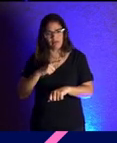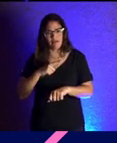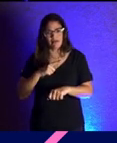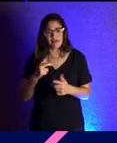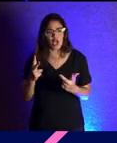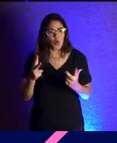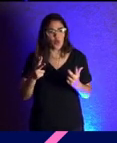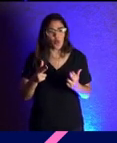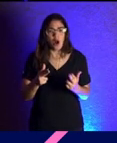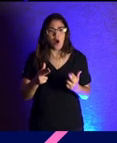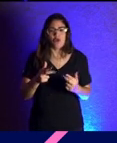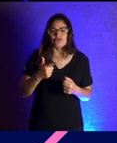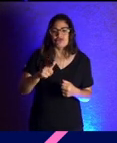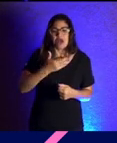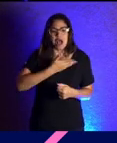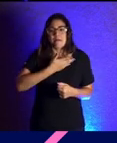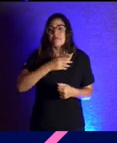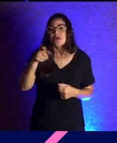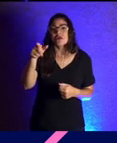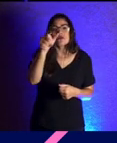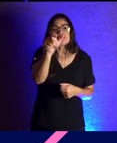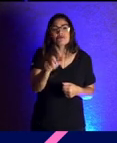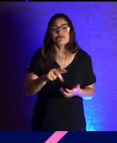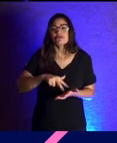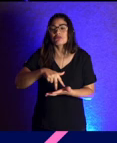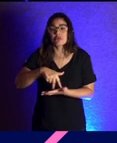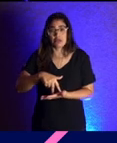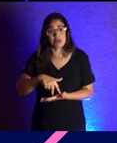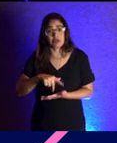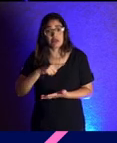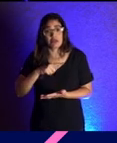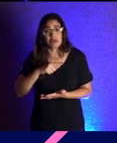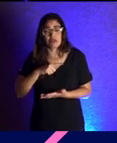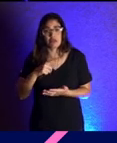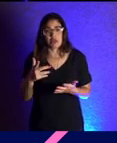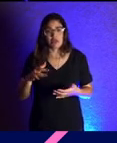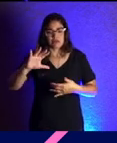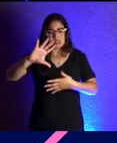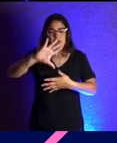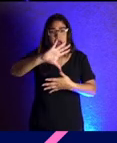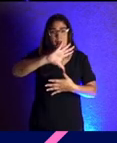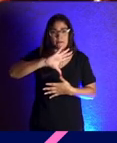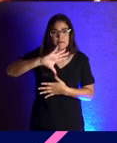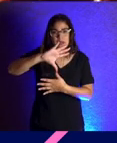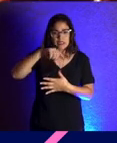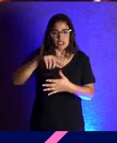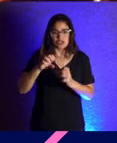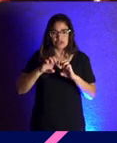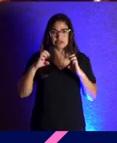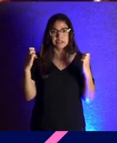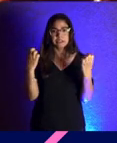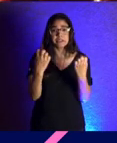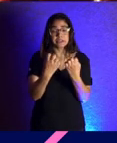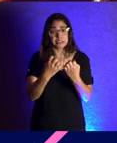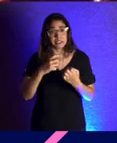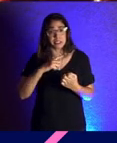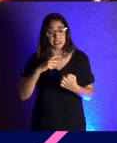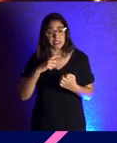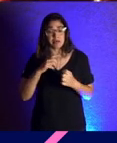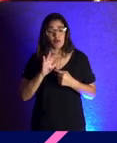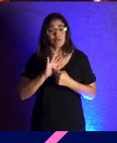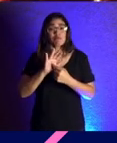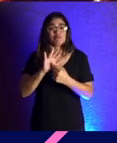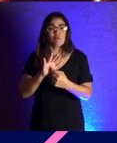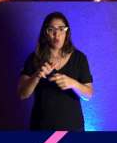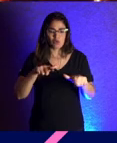están aquí, hacen parte del equipo de Latinoamérica, y traigo este trabajo como para hablar